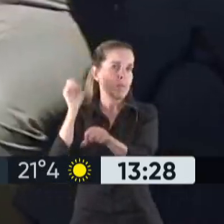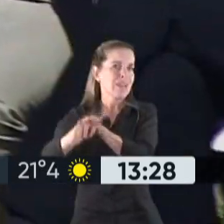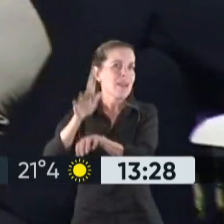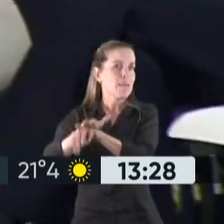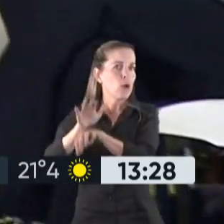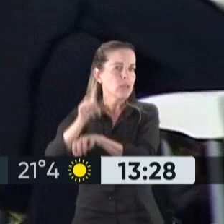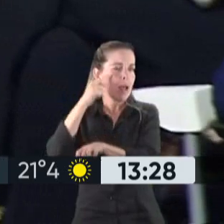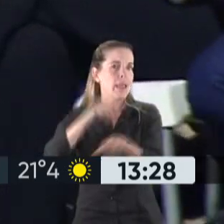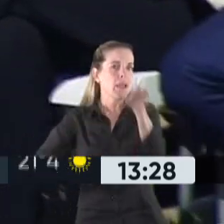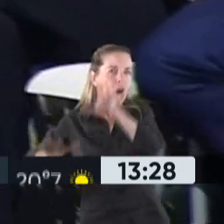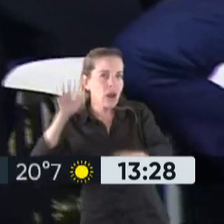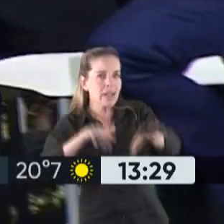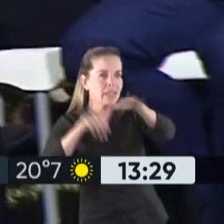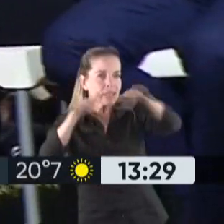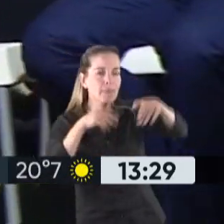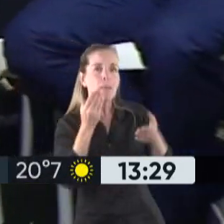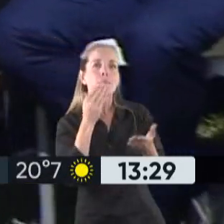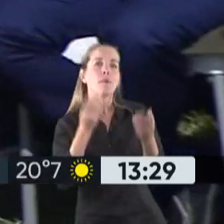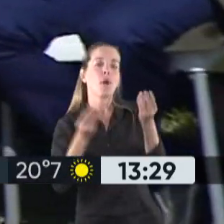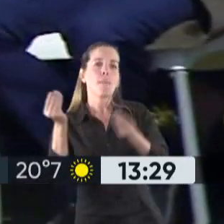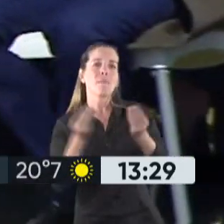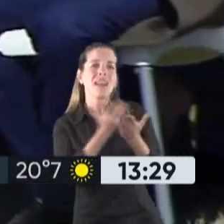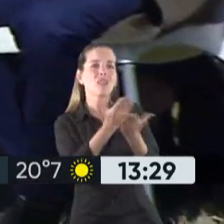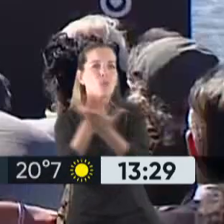licitación que hoy estamos haciendo.